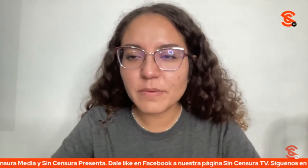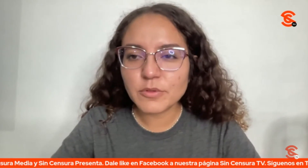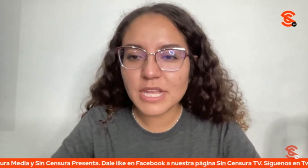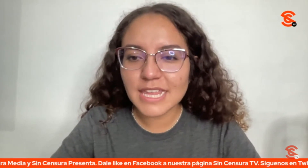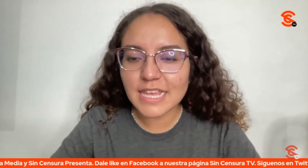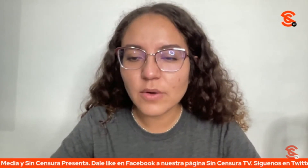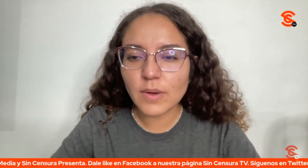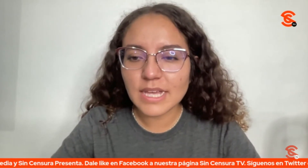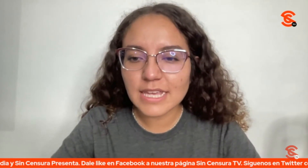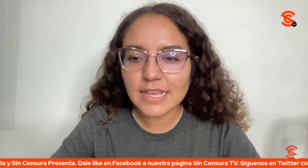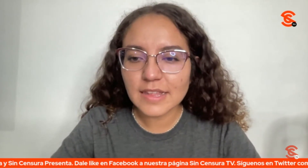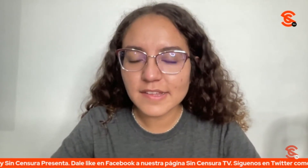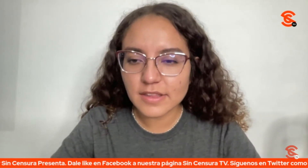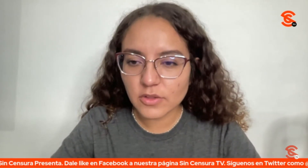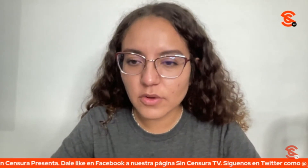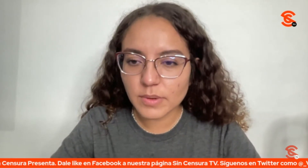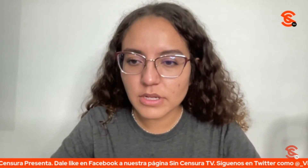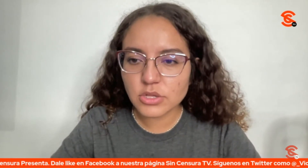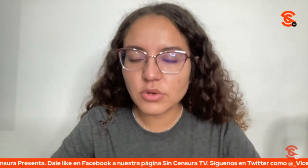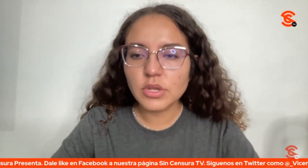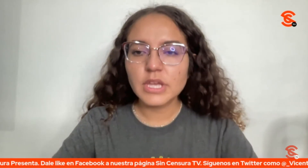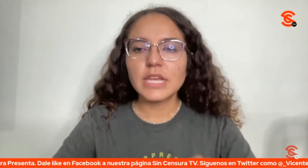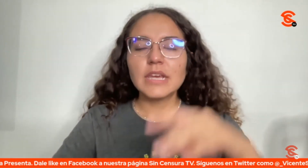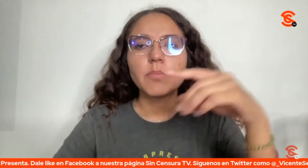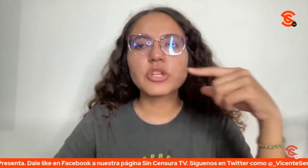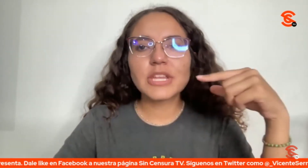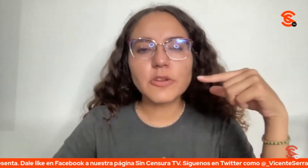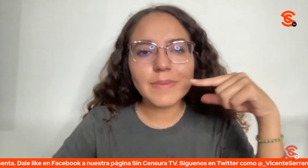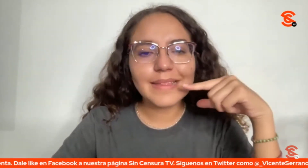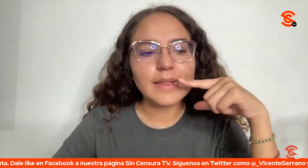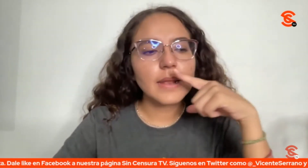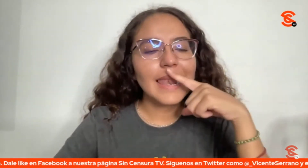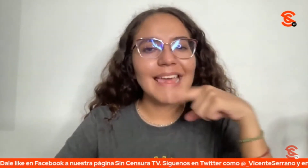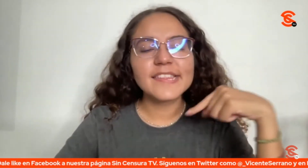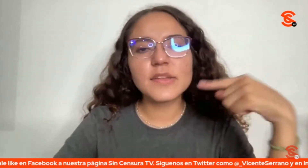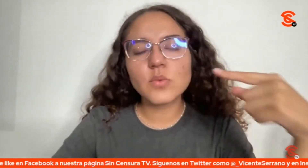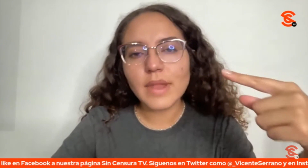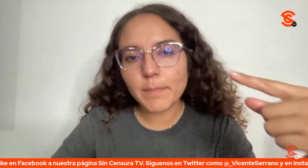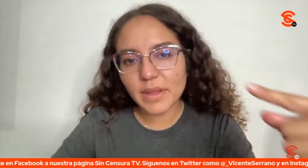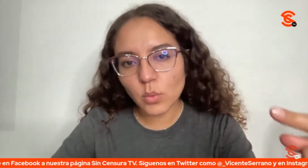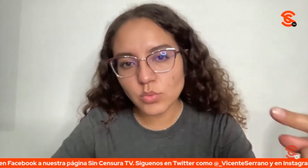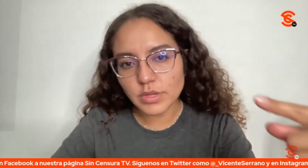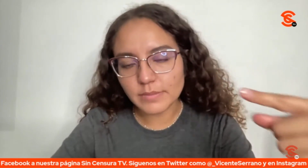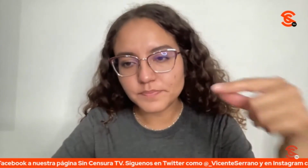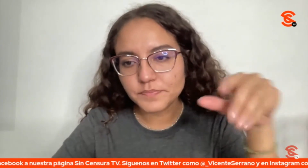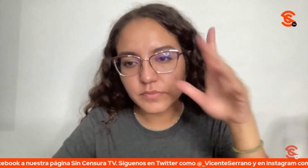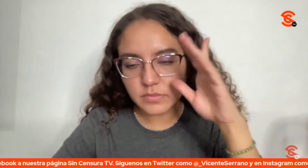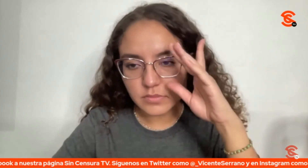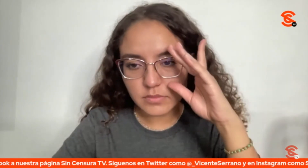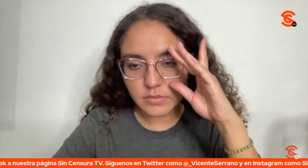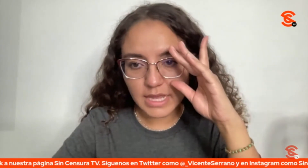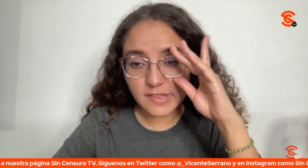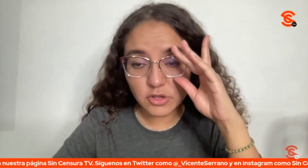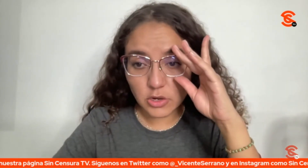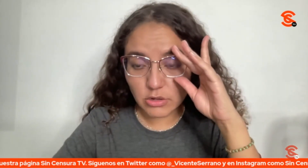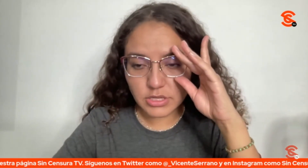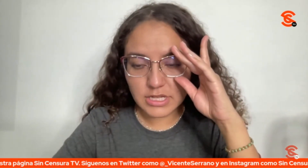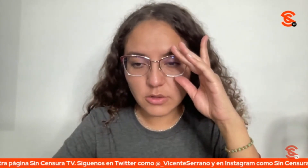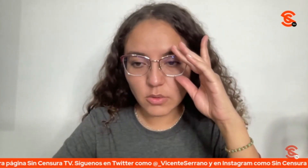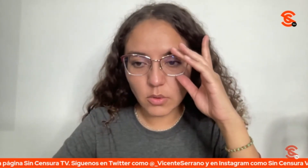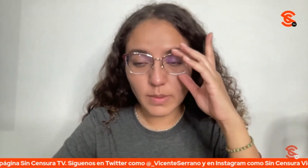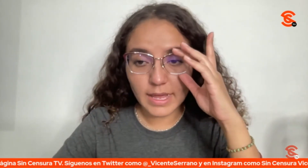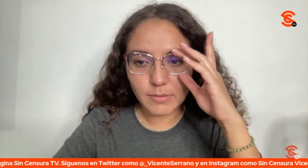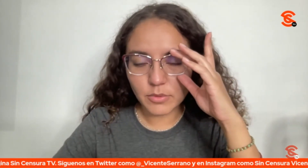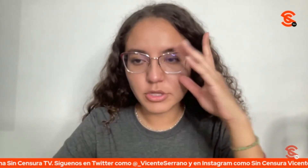tema, pues ya vemos qué dijo aquí el secretario de Gobernación. Posteriormente le hacen una pregunta, que esto